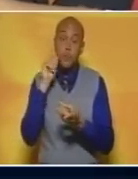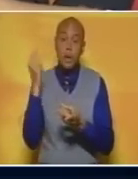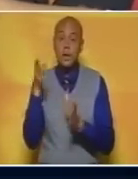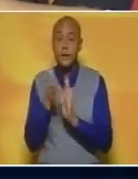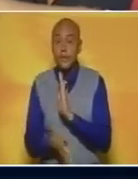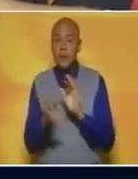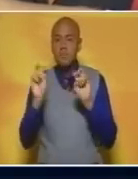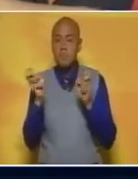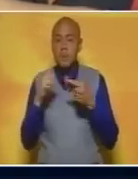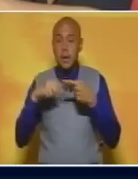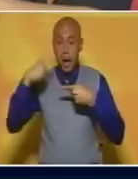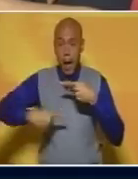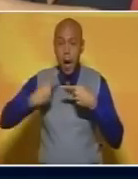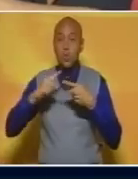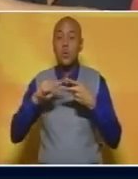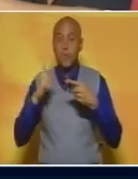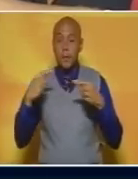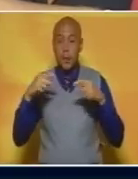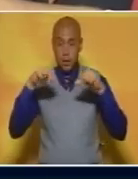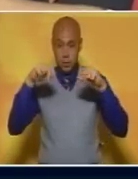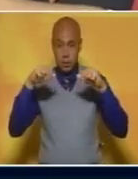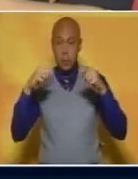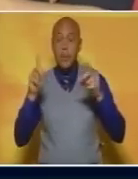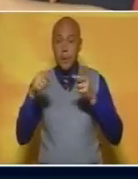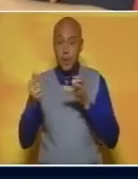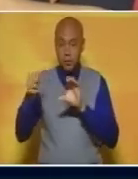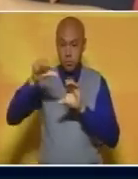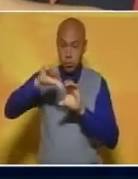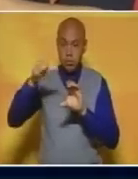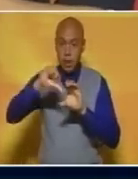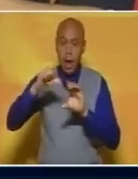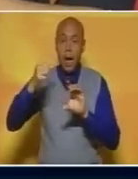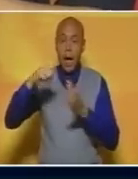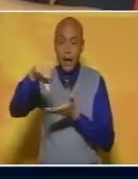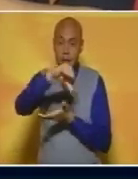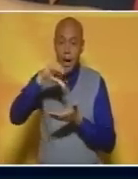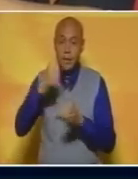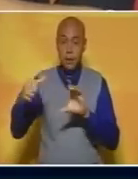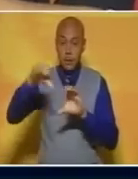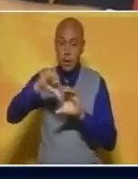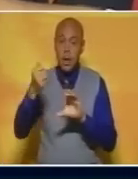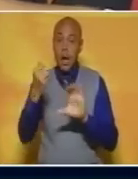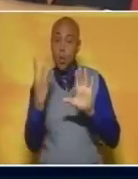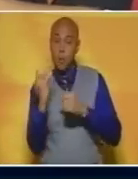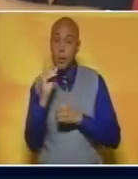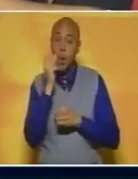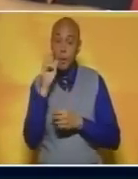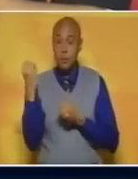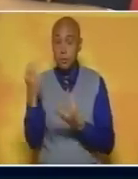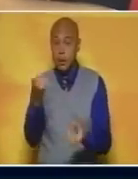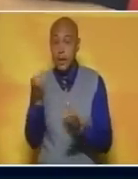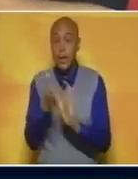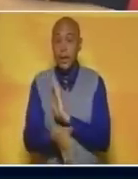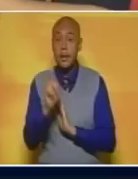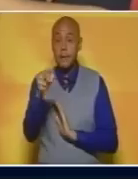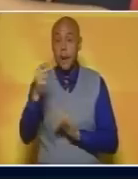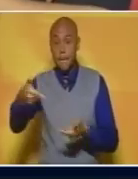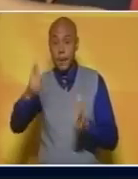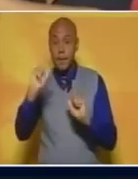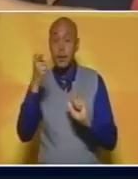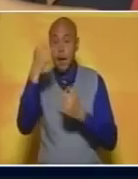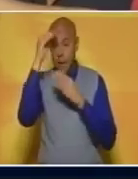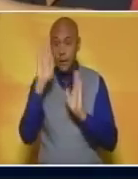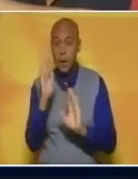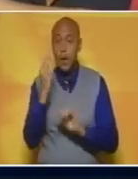lo son cauchos, baterías, lubricantes, donde estamos atendiendo más de 90 compañeros. Eso va a permitir atender más